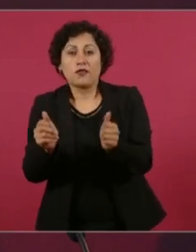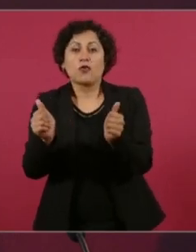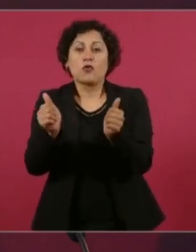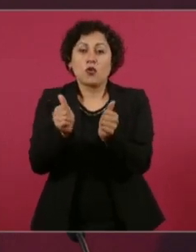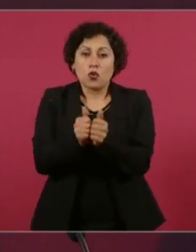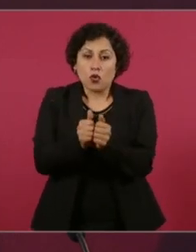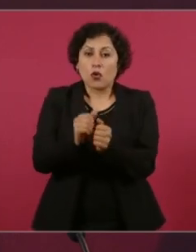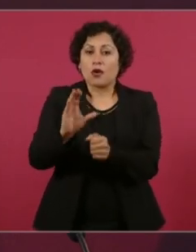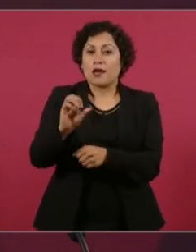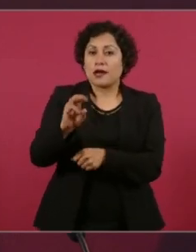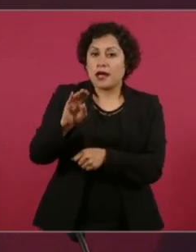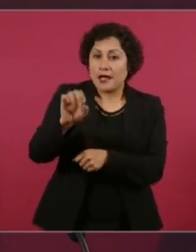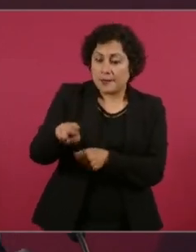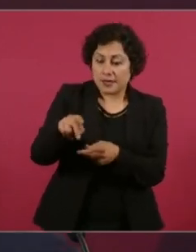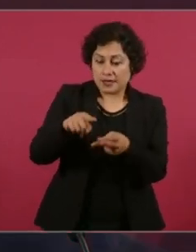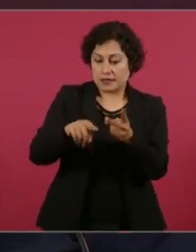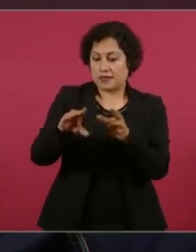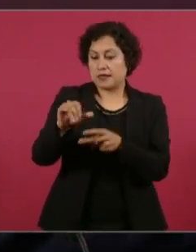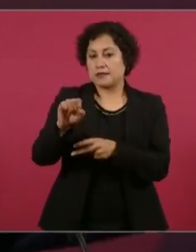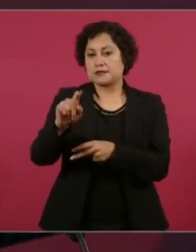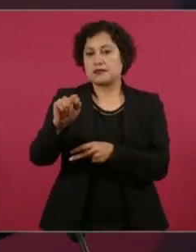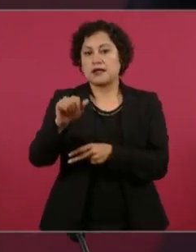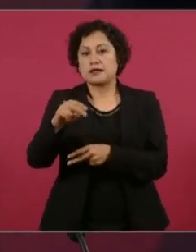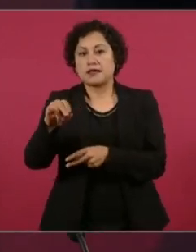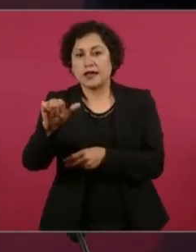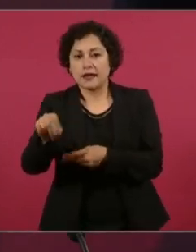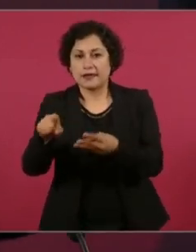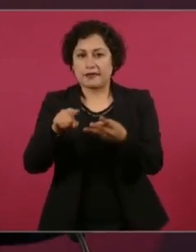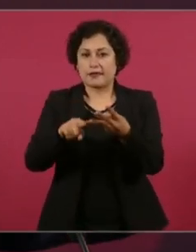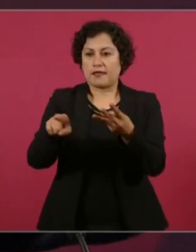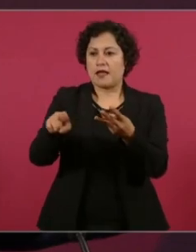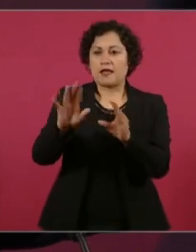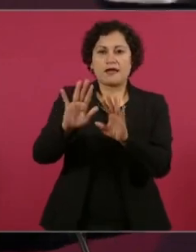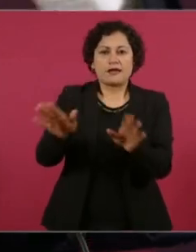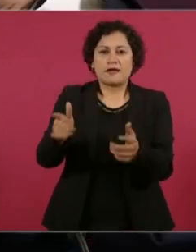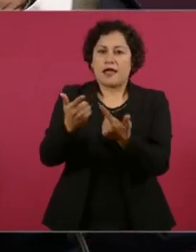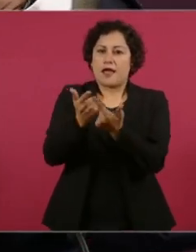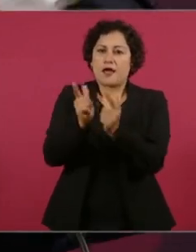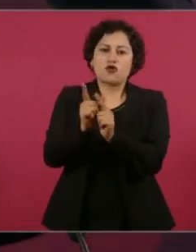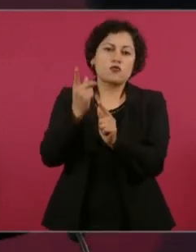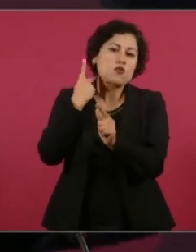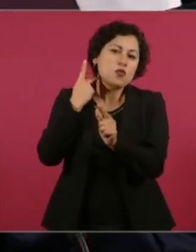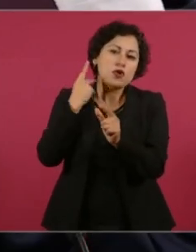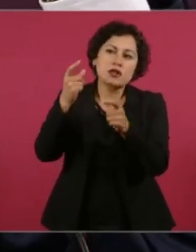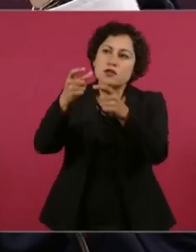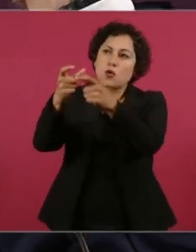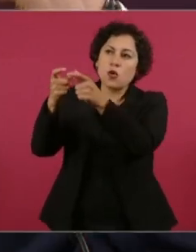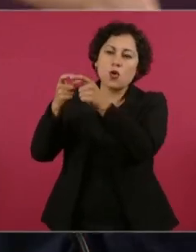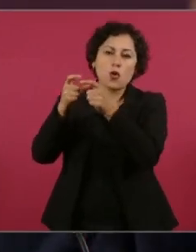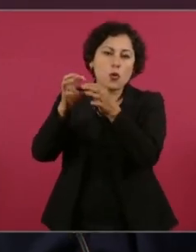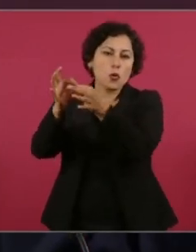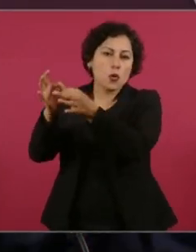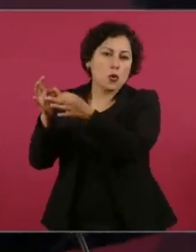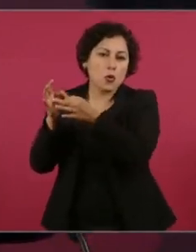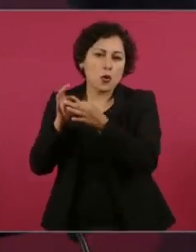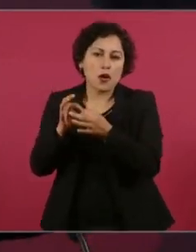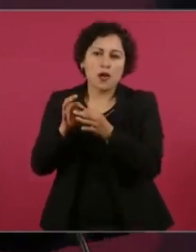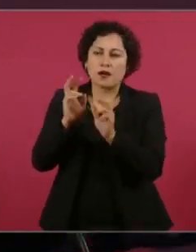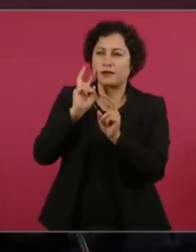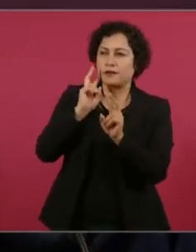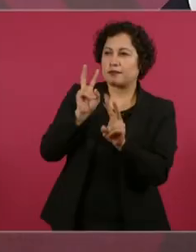Aguilar Camín, con Castañeda, con todos, ya con los partidos, ya dije, pues ya